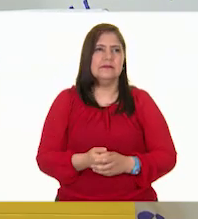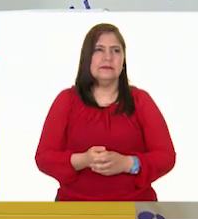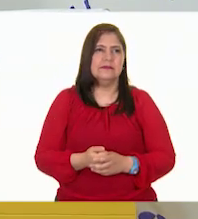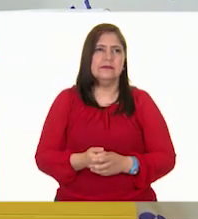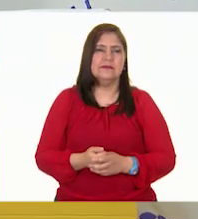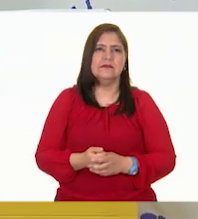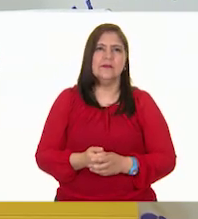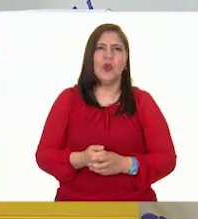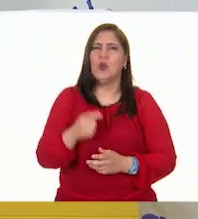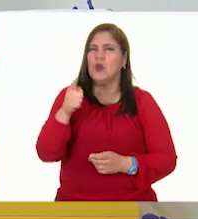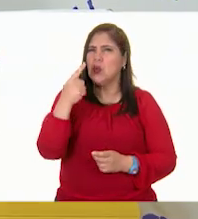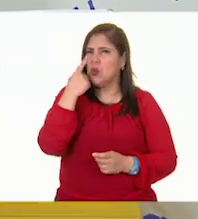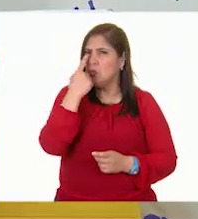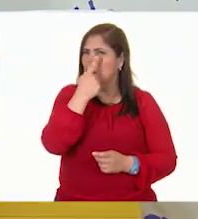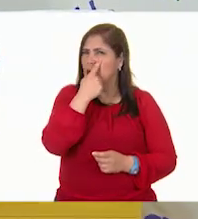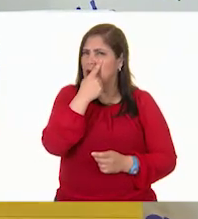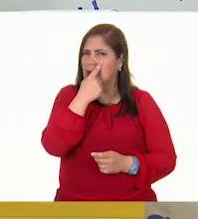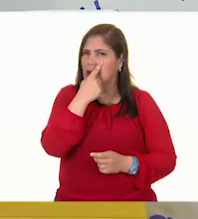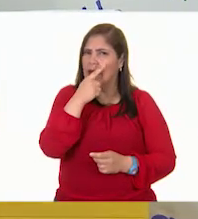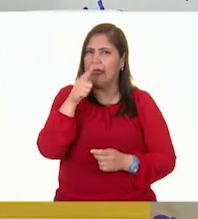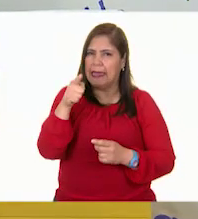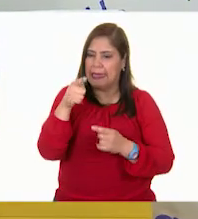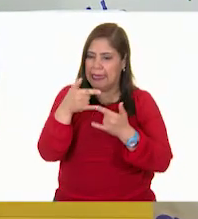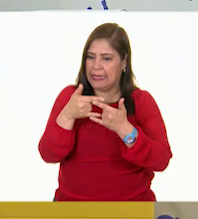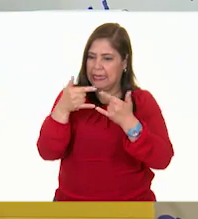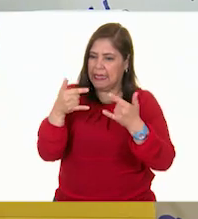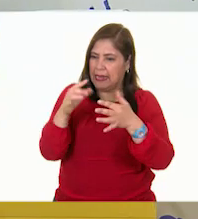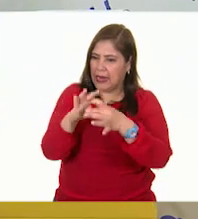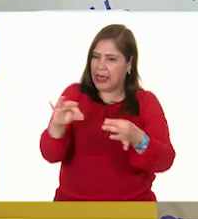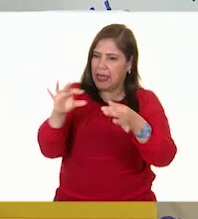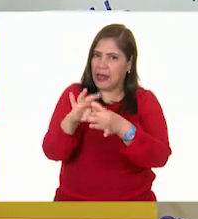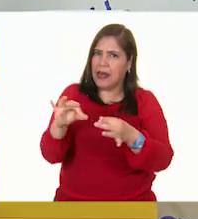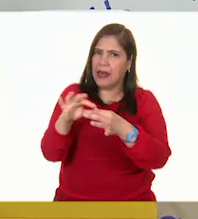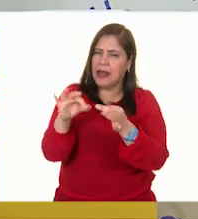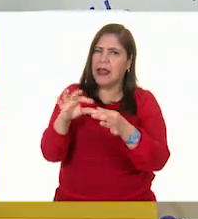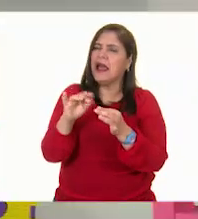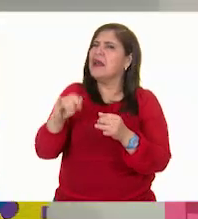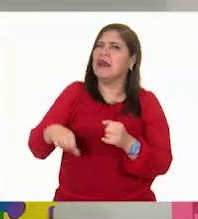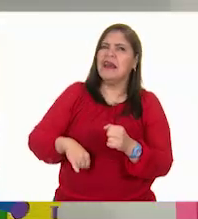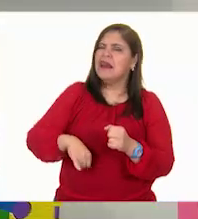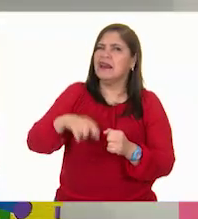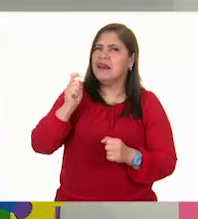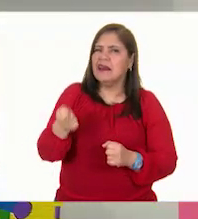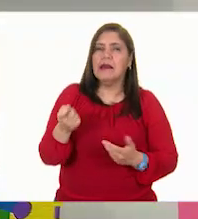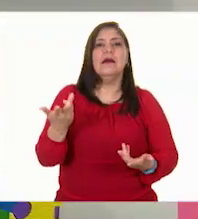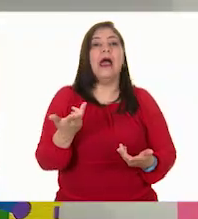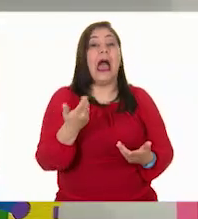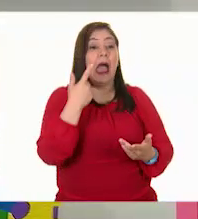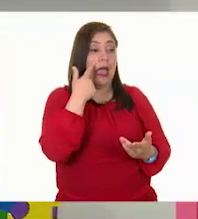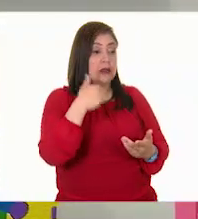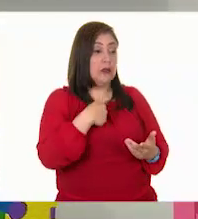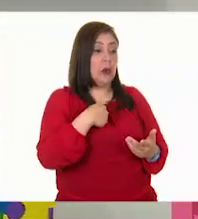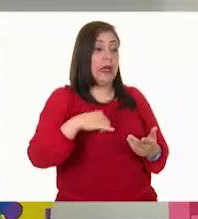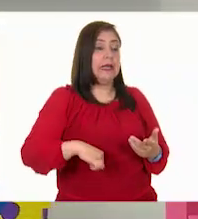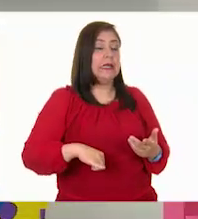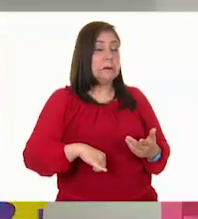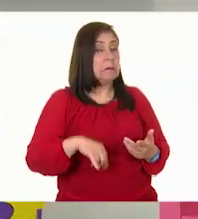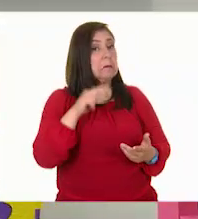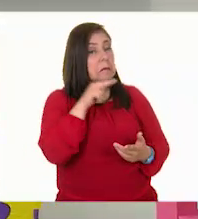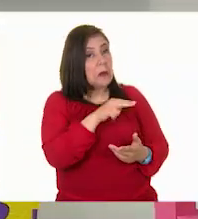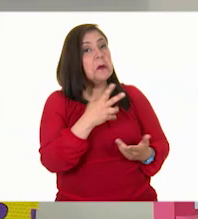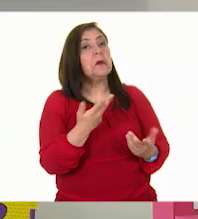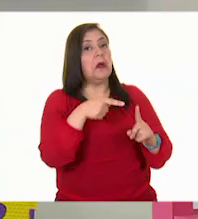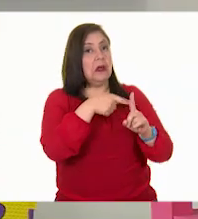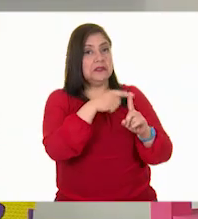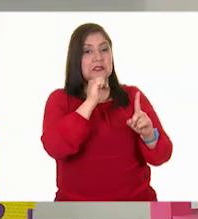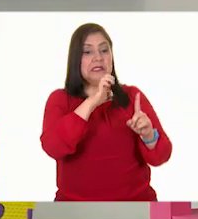te pareció interesante? Ah, pues a mí me pareció interesante que su